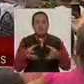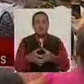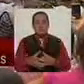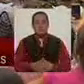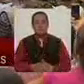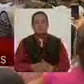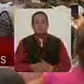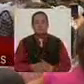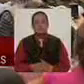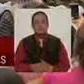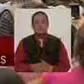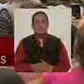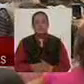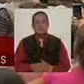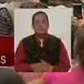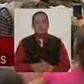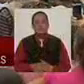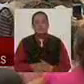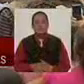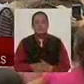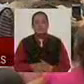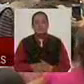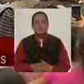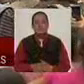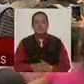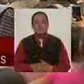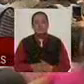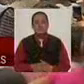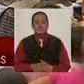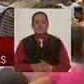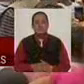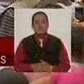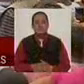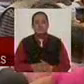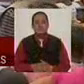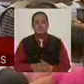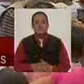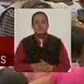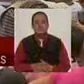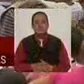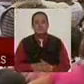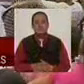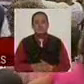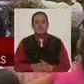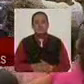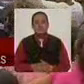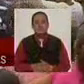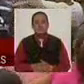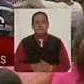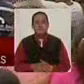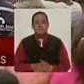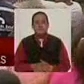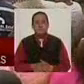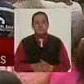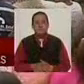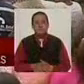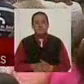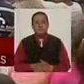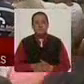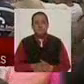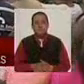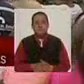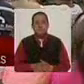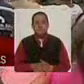de inclusión social. Señores ministros, se ha anunciado también para el día de hoy la llegada por primera